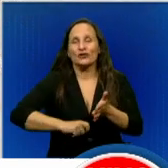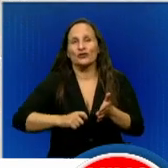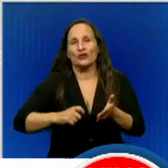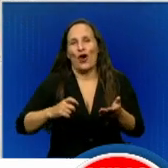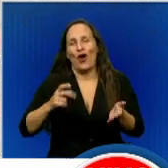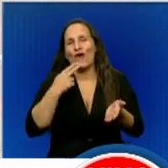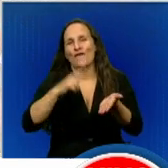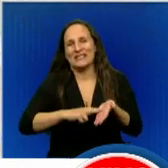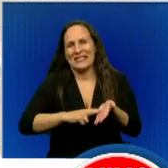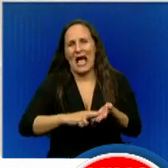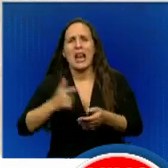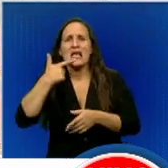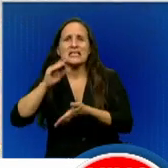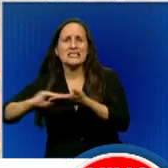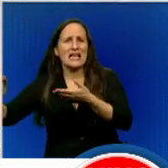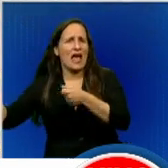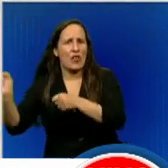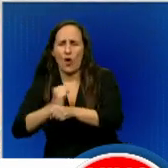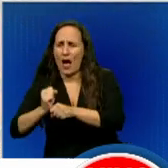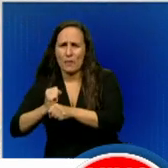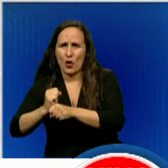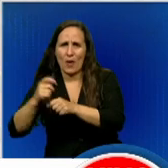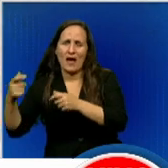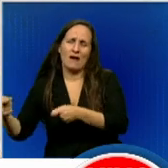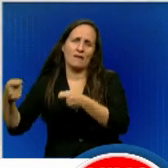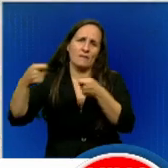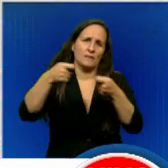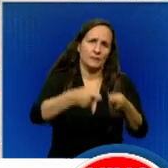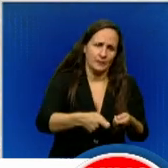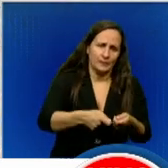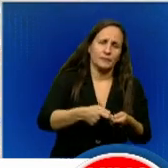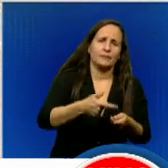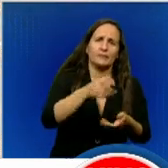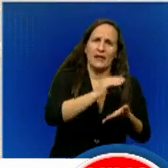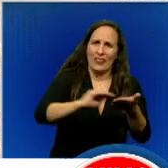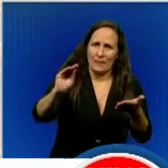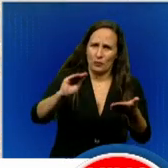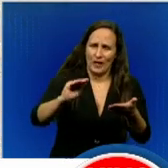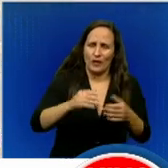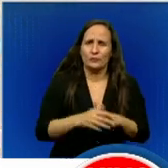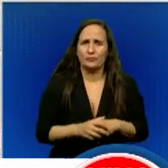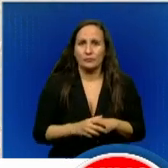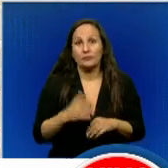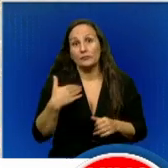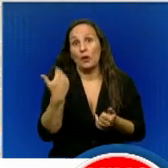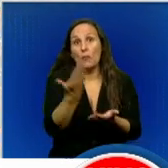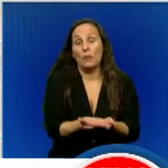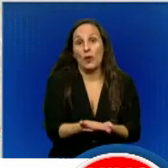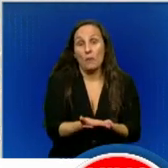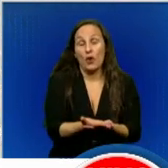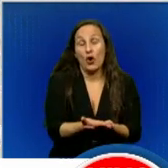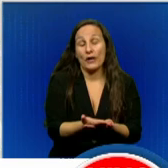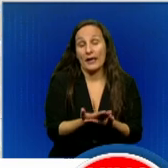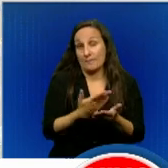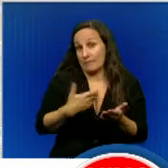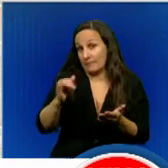aprobación del senado viene en revisión a la cámara diputado y estamos proponiendo señor